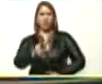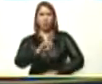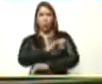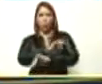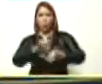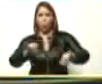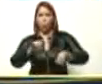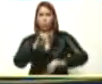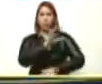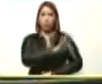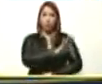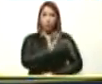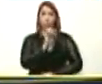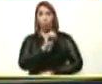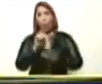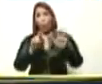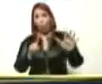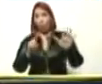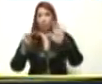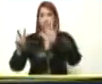cinco, seis, siete años, en Venezuela,